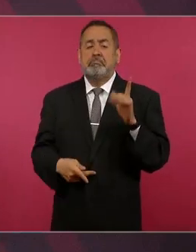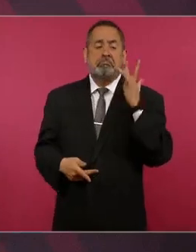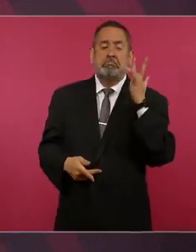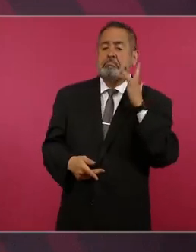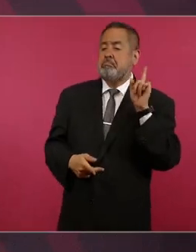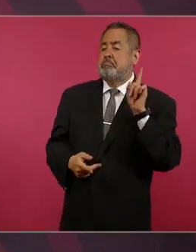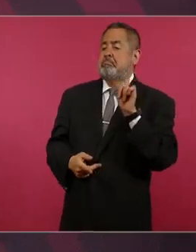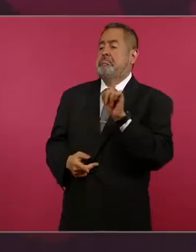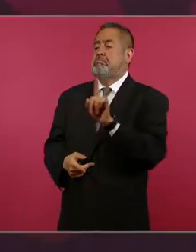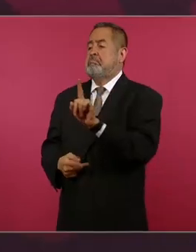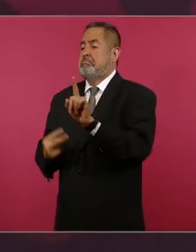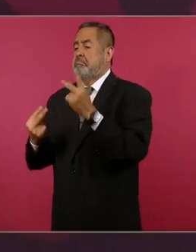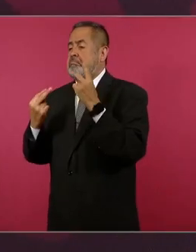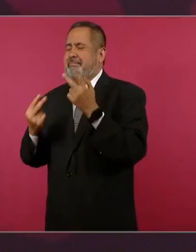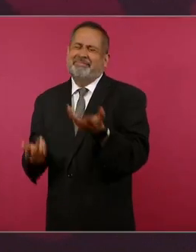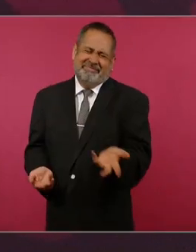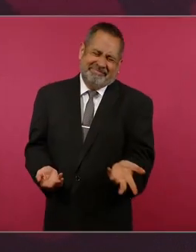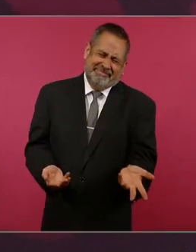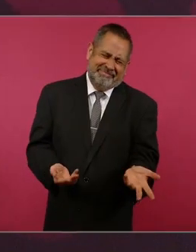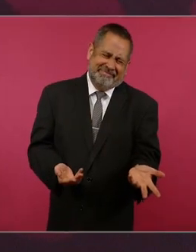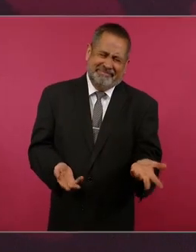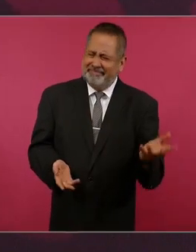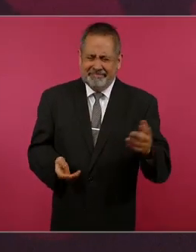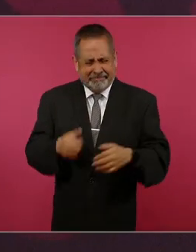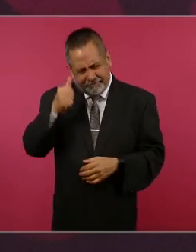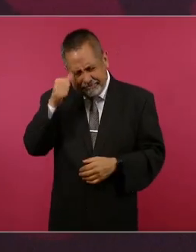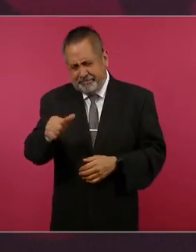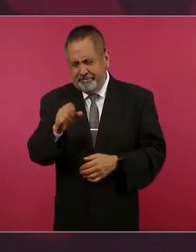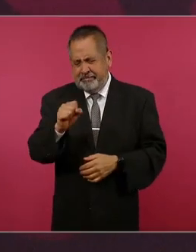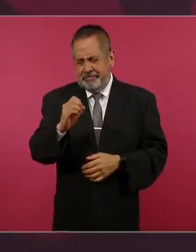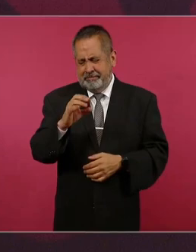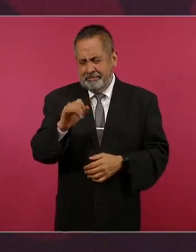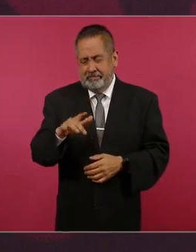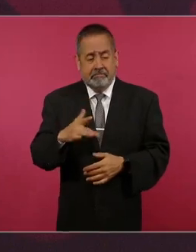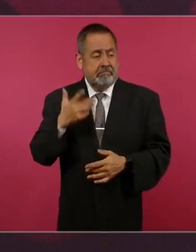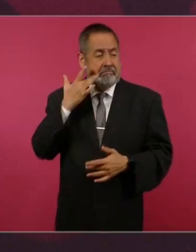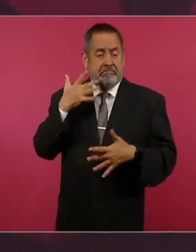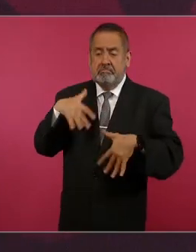la opulencia.